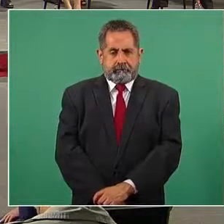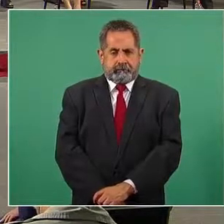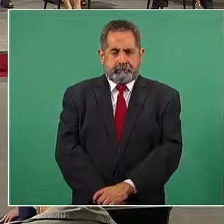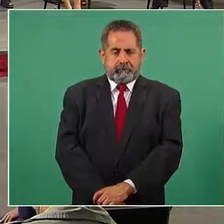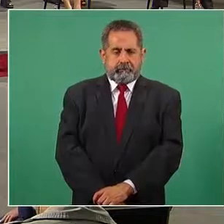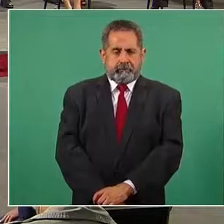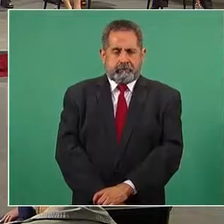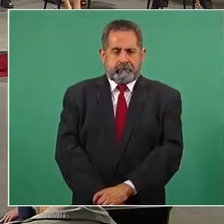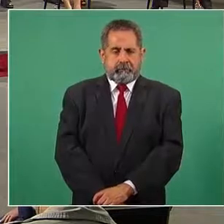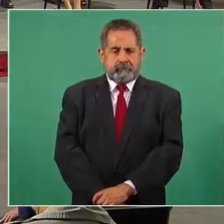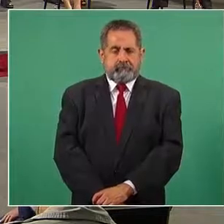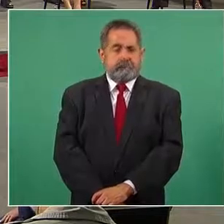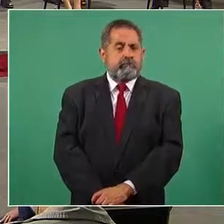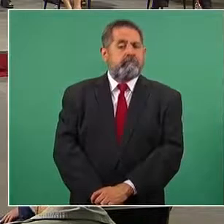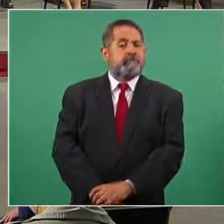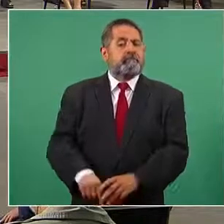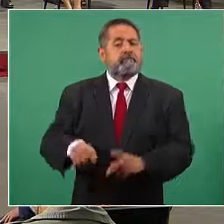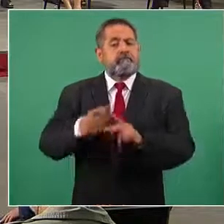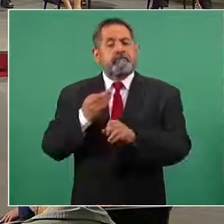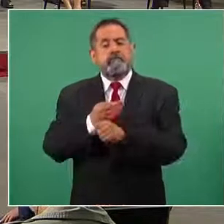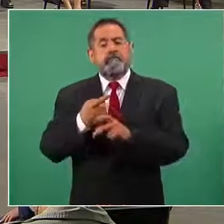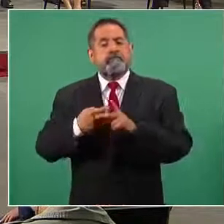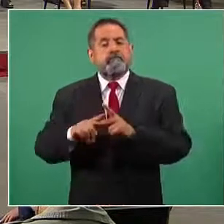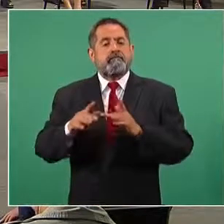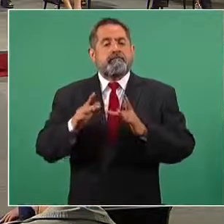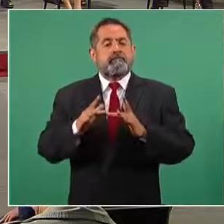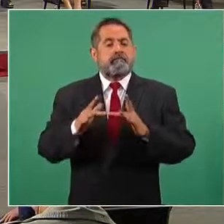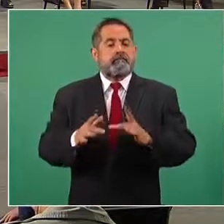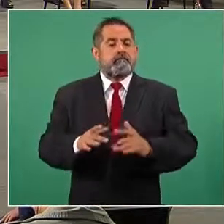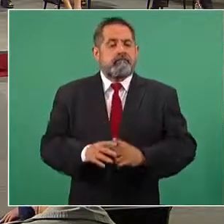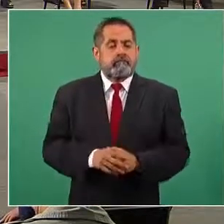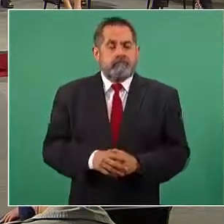Estamos iniciando.